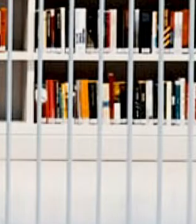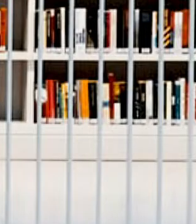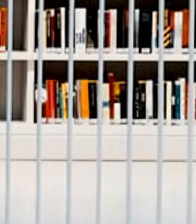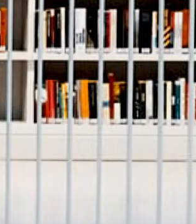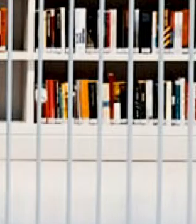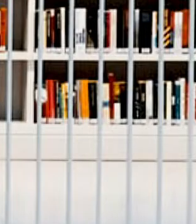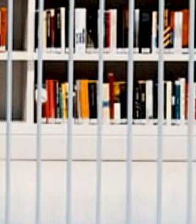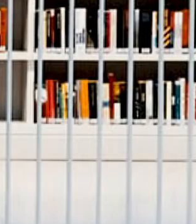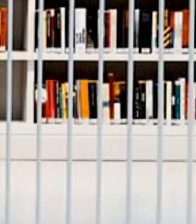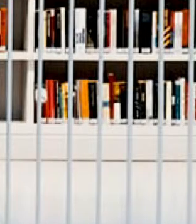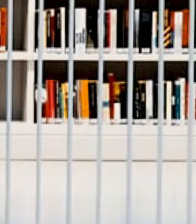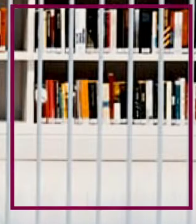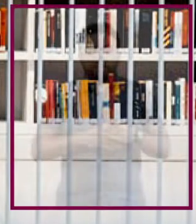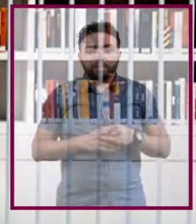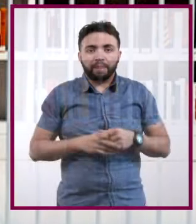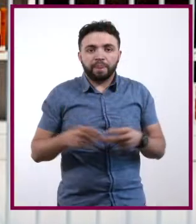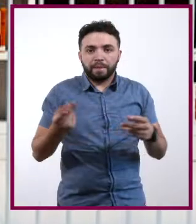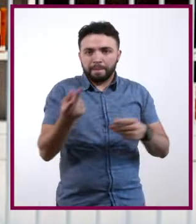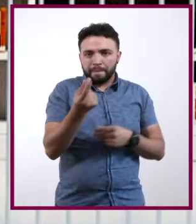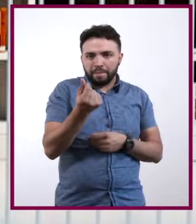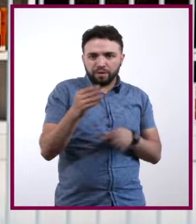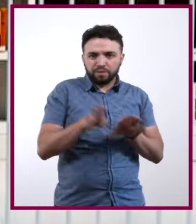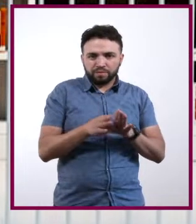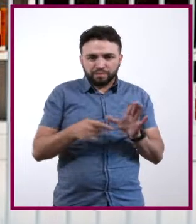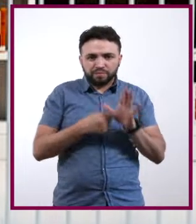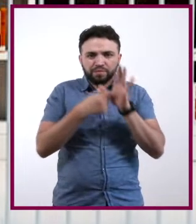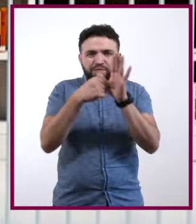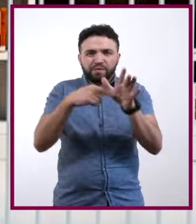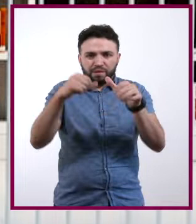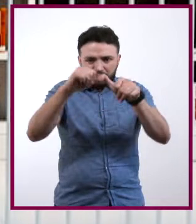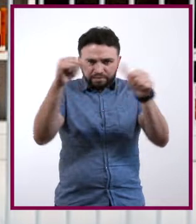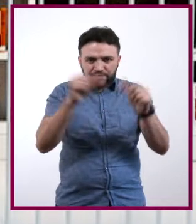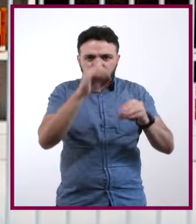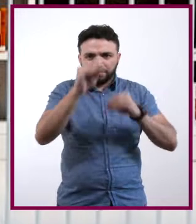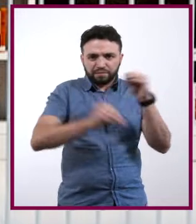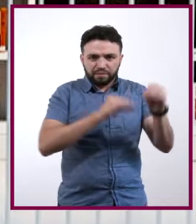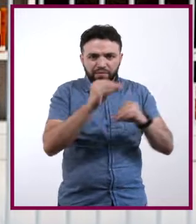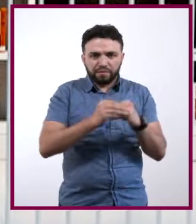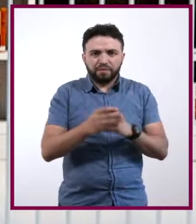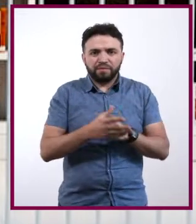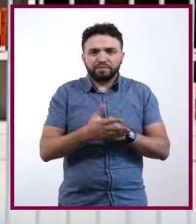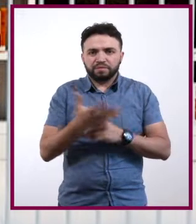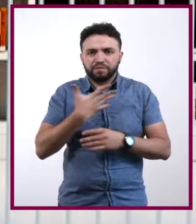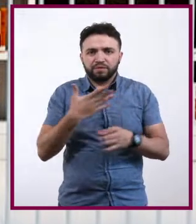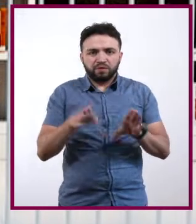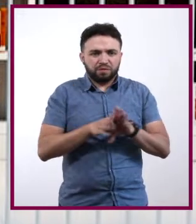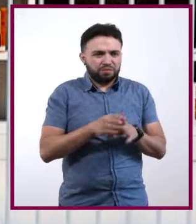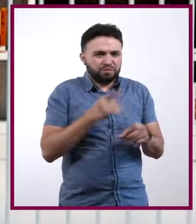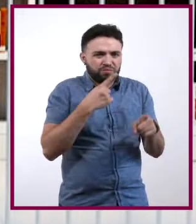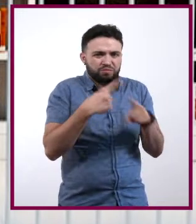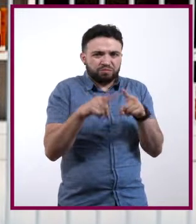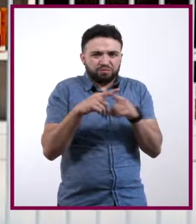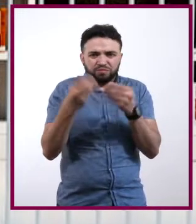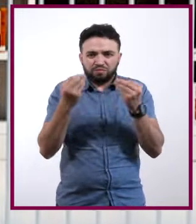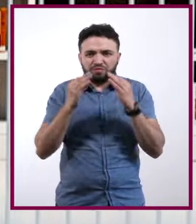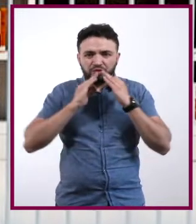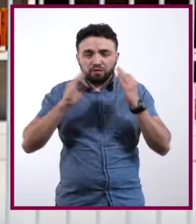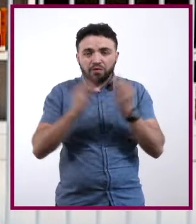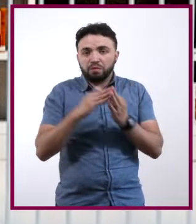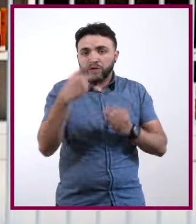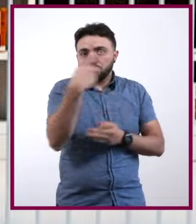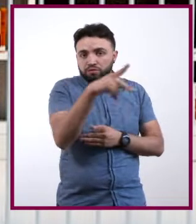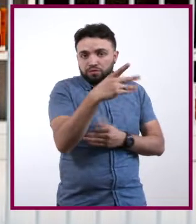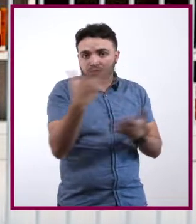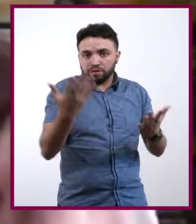Los perros representados en cerámica de Occidente tienen la característica de tener extremidades muy cortas. ¿Podría tratarse de una raza prehispánica